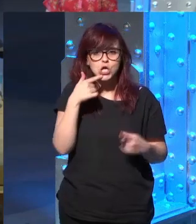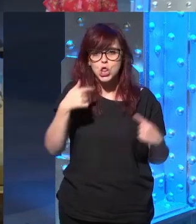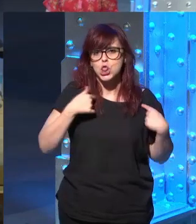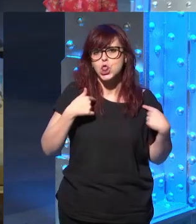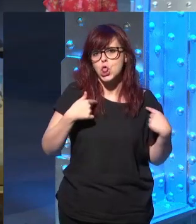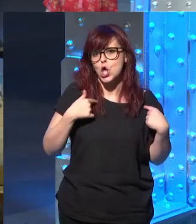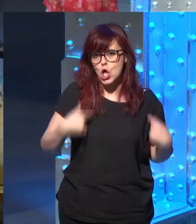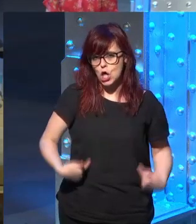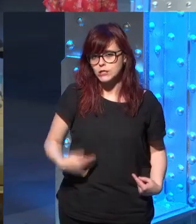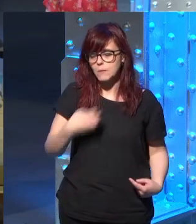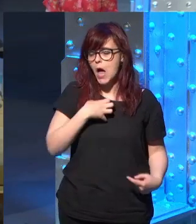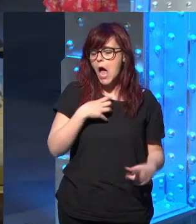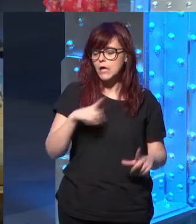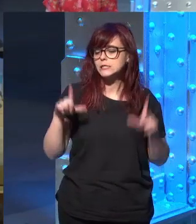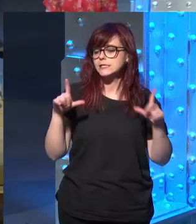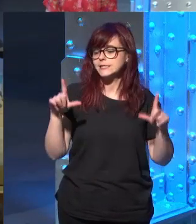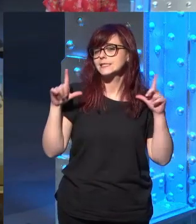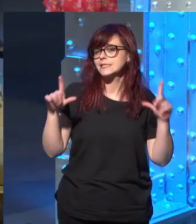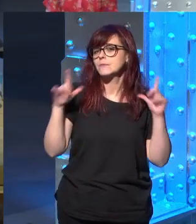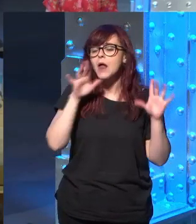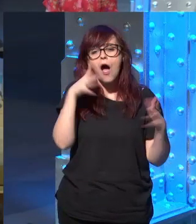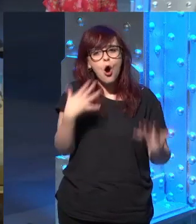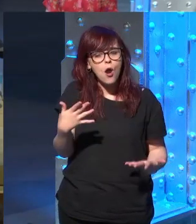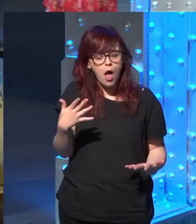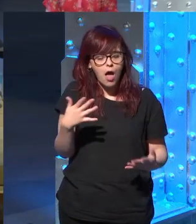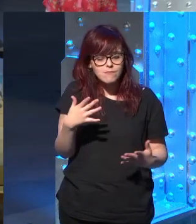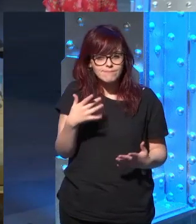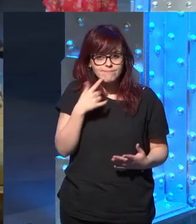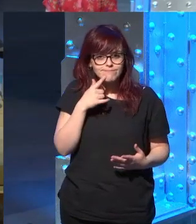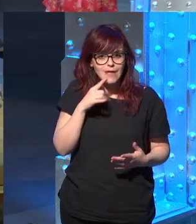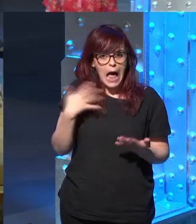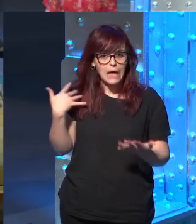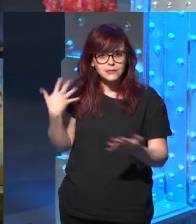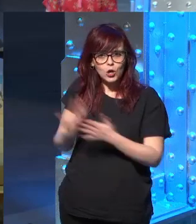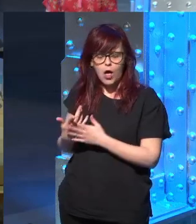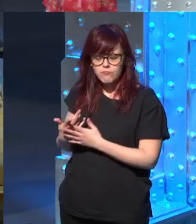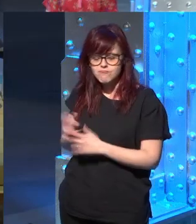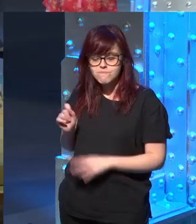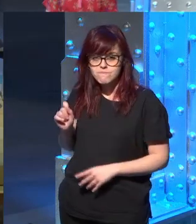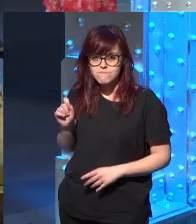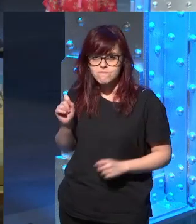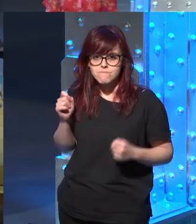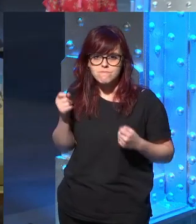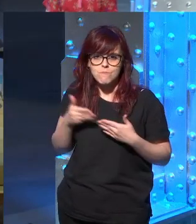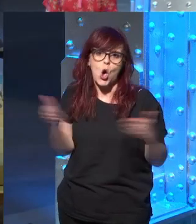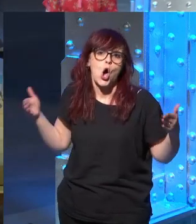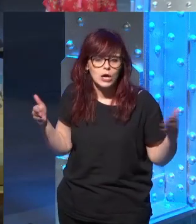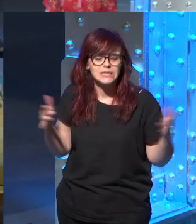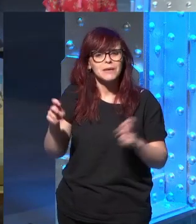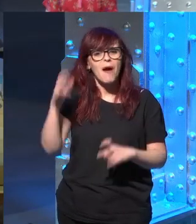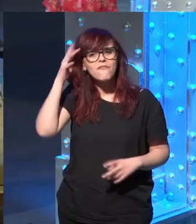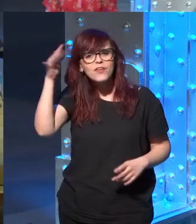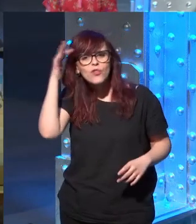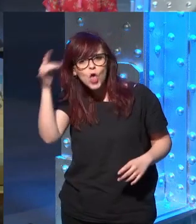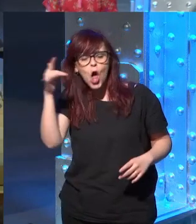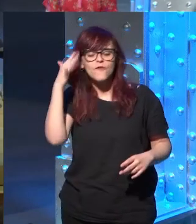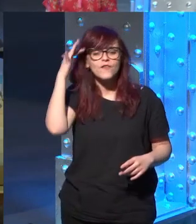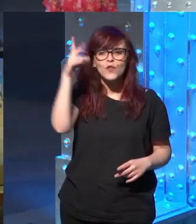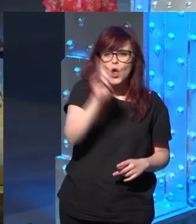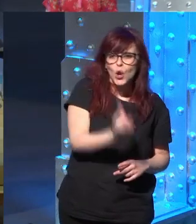¿eh? Pero ahora creo que más que nunca. Y cada vez lo que estábamos hablando antes de la metaficción o de la